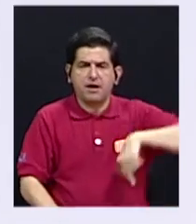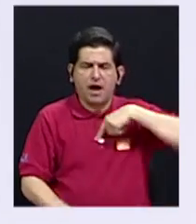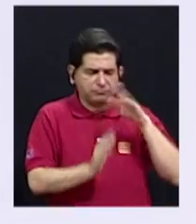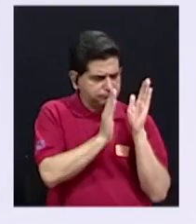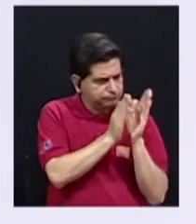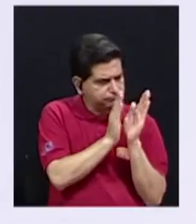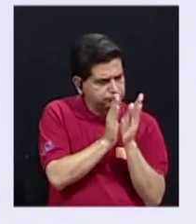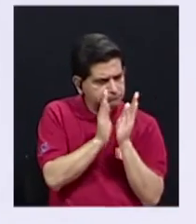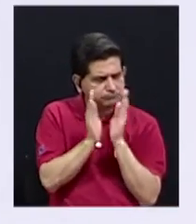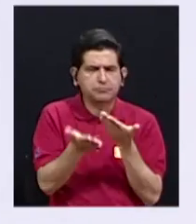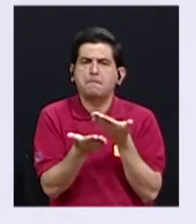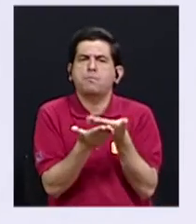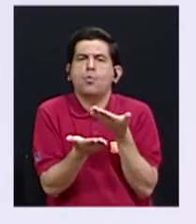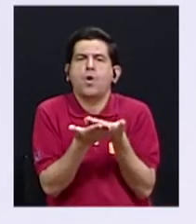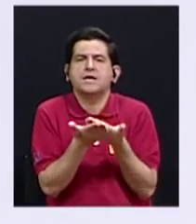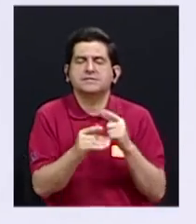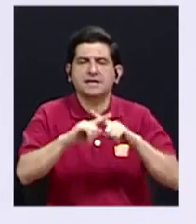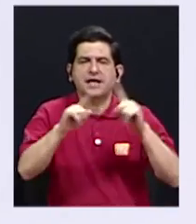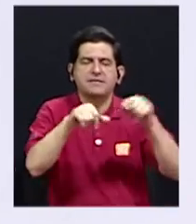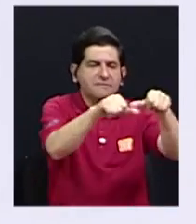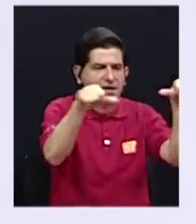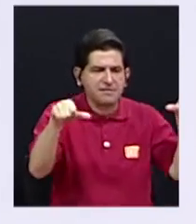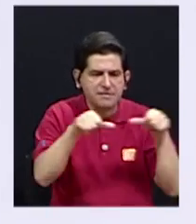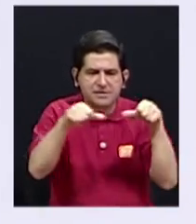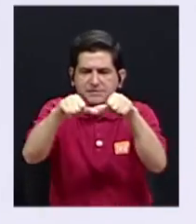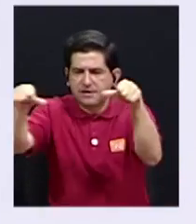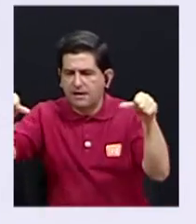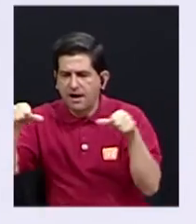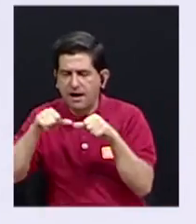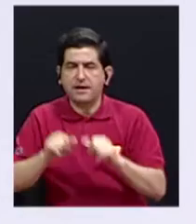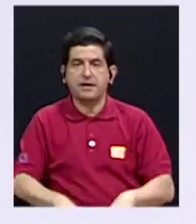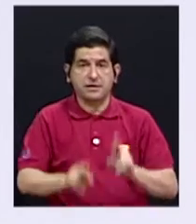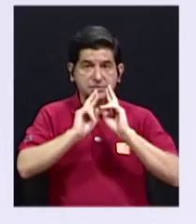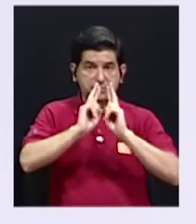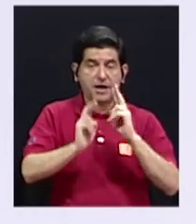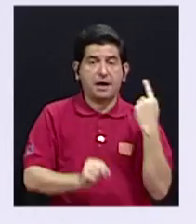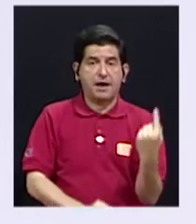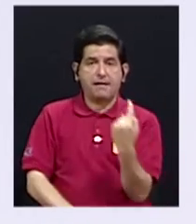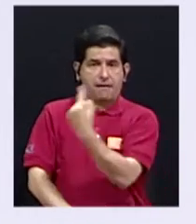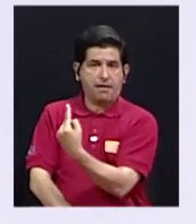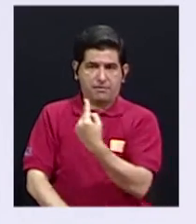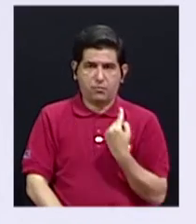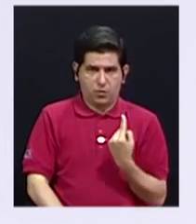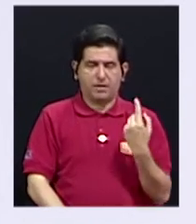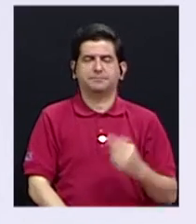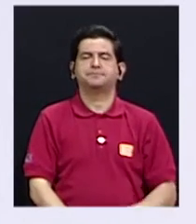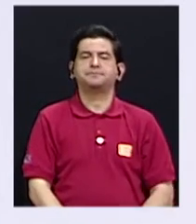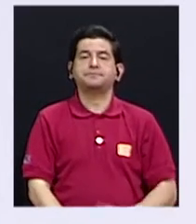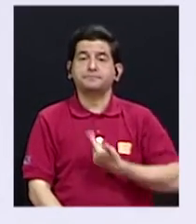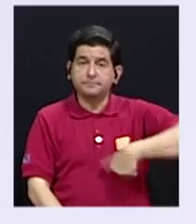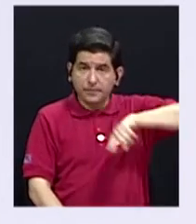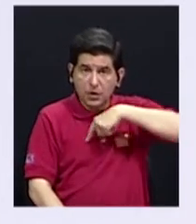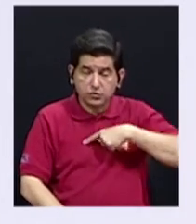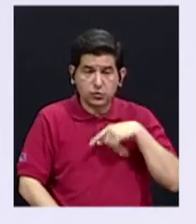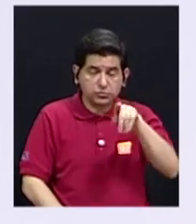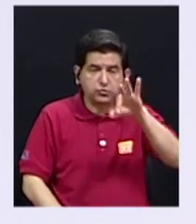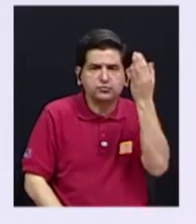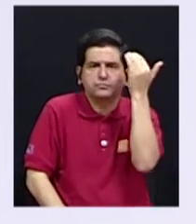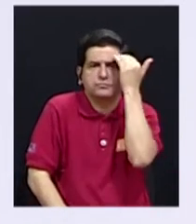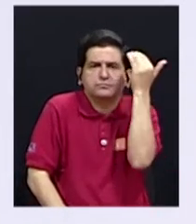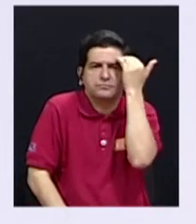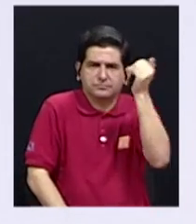la muestra por disciplinas para después dar resultados por disciplinas entonces nosotros logramos así